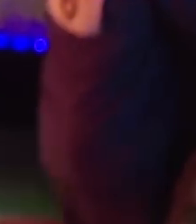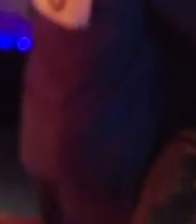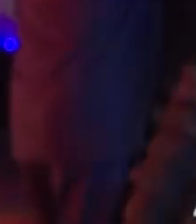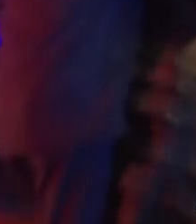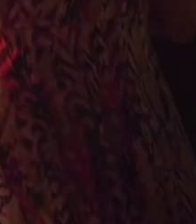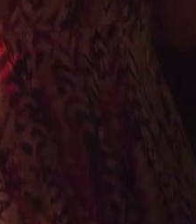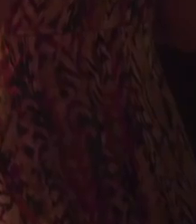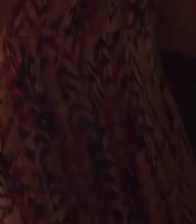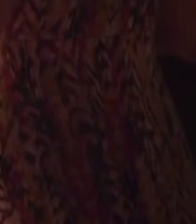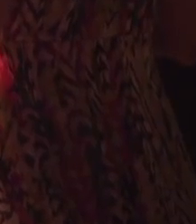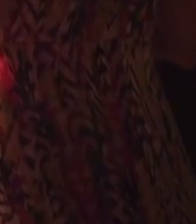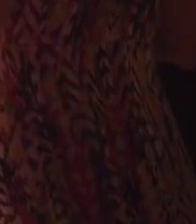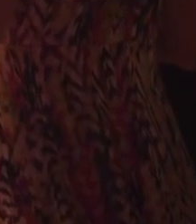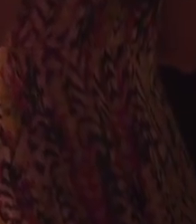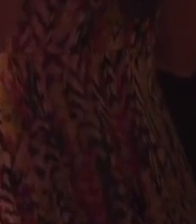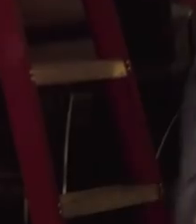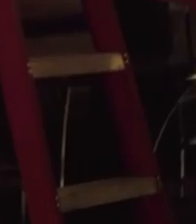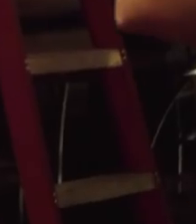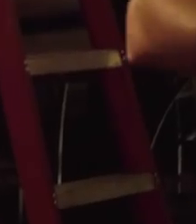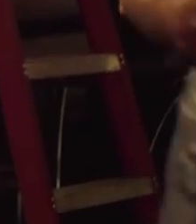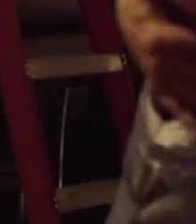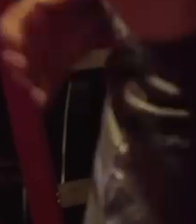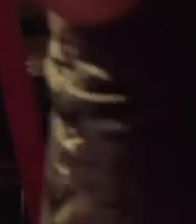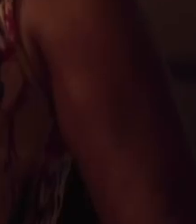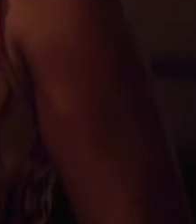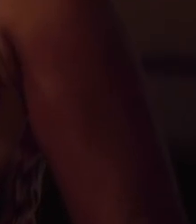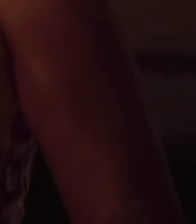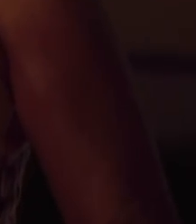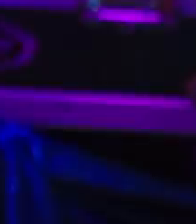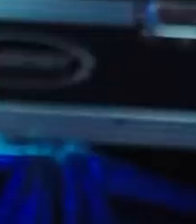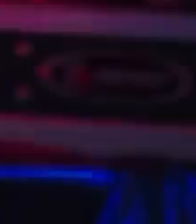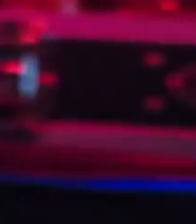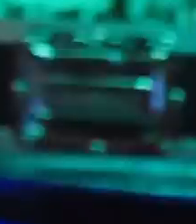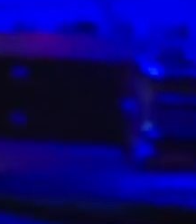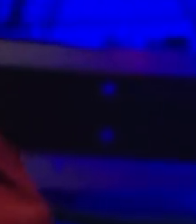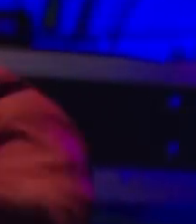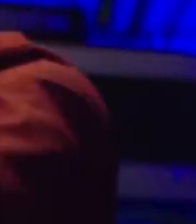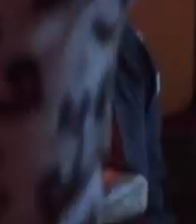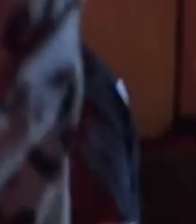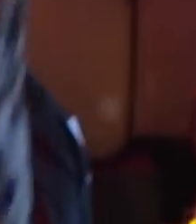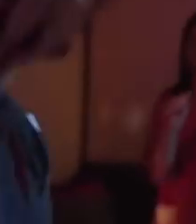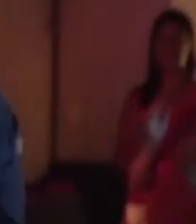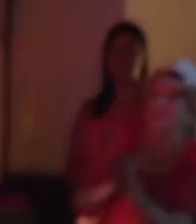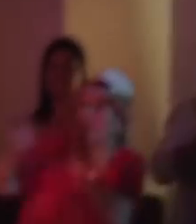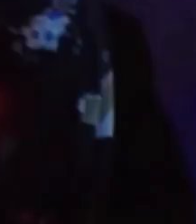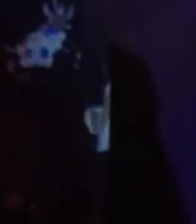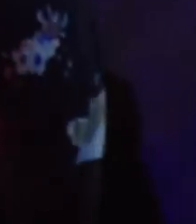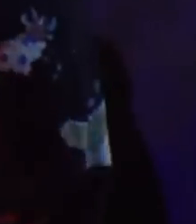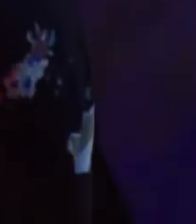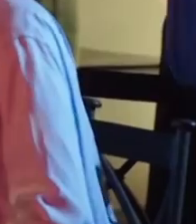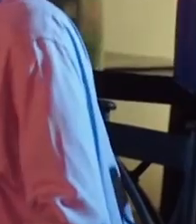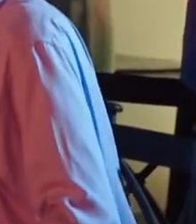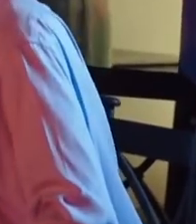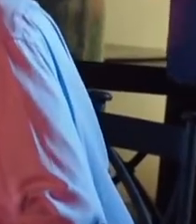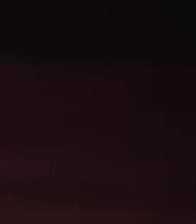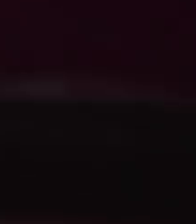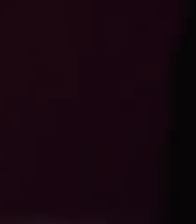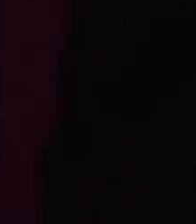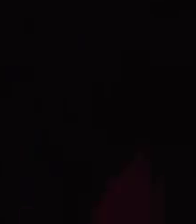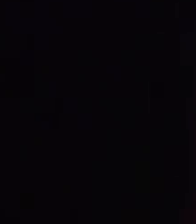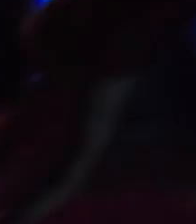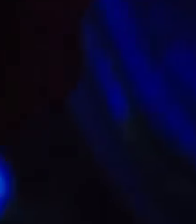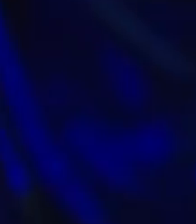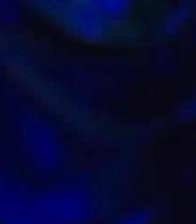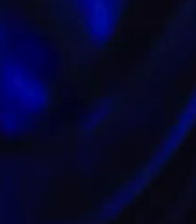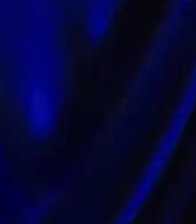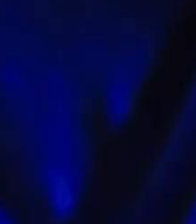hablan un poco de lo que le está pasando a los personajes esto lo trabajamos en mexico para hacer la película coproducción con méxico gran parte de la finalización de la